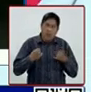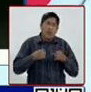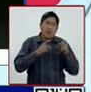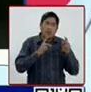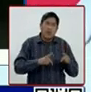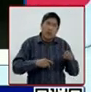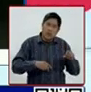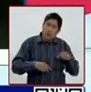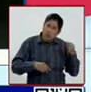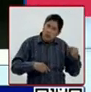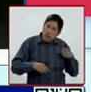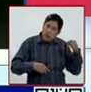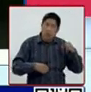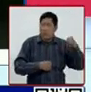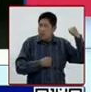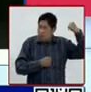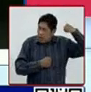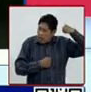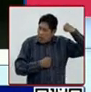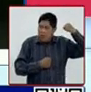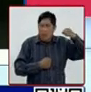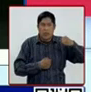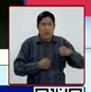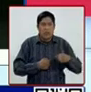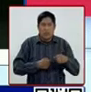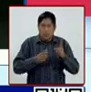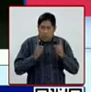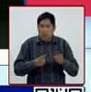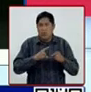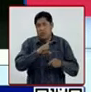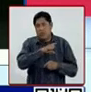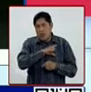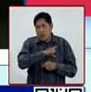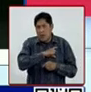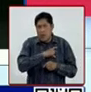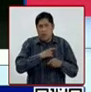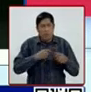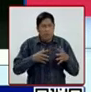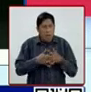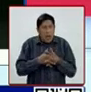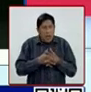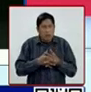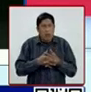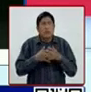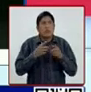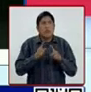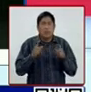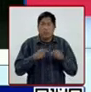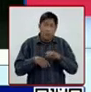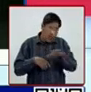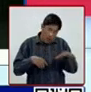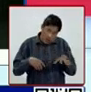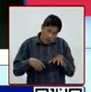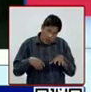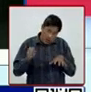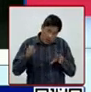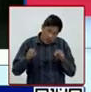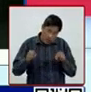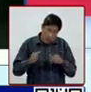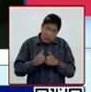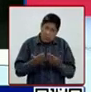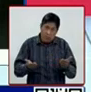personas afines a estos movimientos sociales que llegaron hasta allí mismo la policía quienes están bloqueando y cercando permanecen en el lugar o